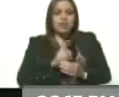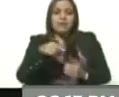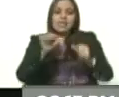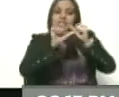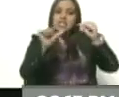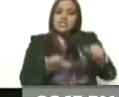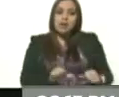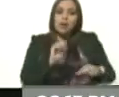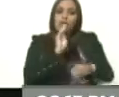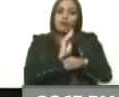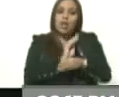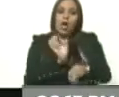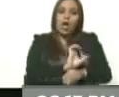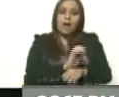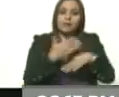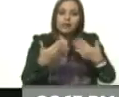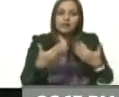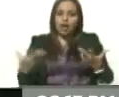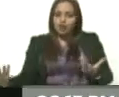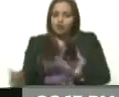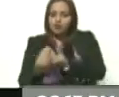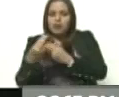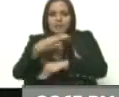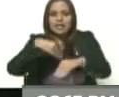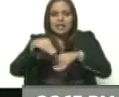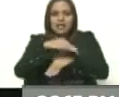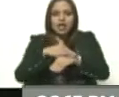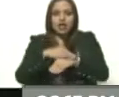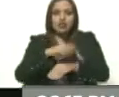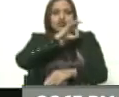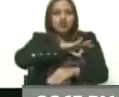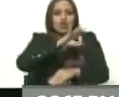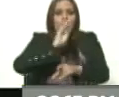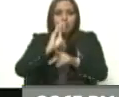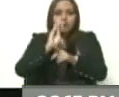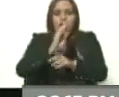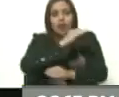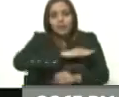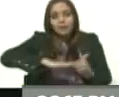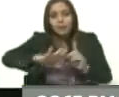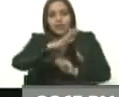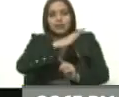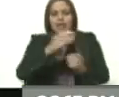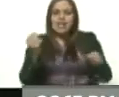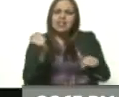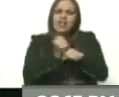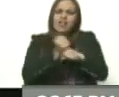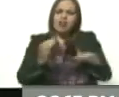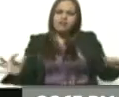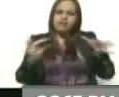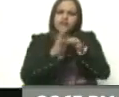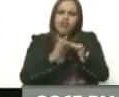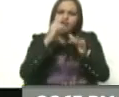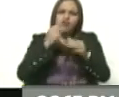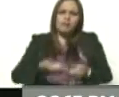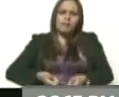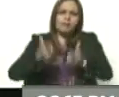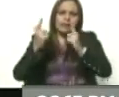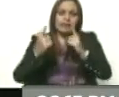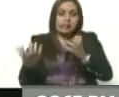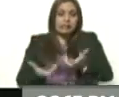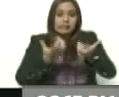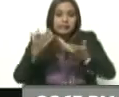en compañía del Ministerio de Ecosocialismo, para trabajar de manera mancomunada en el combate contra incendios.